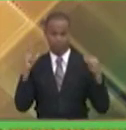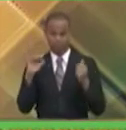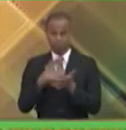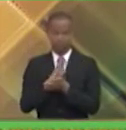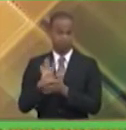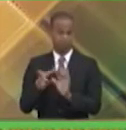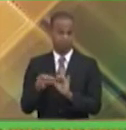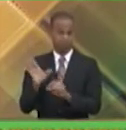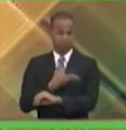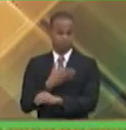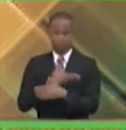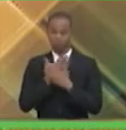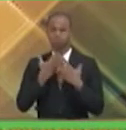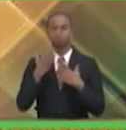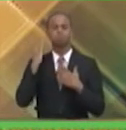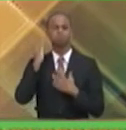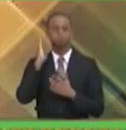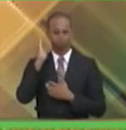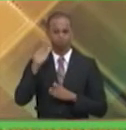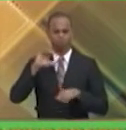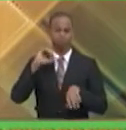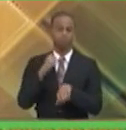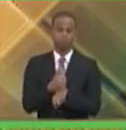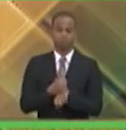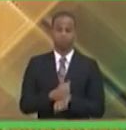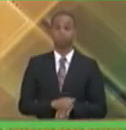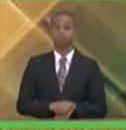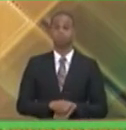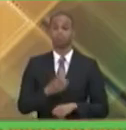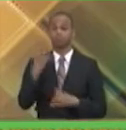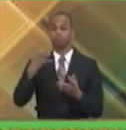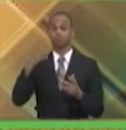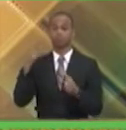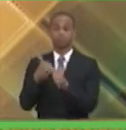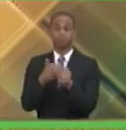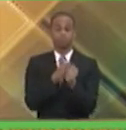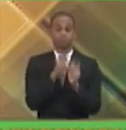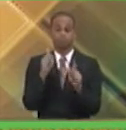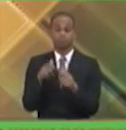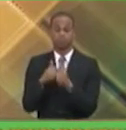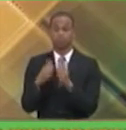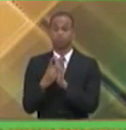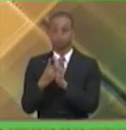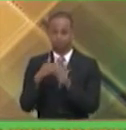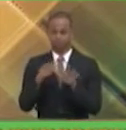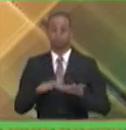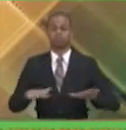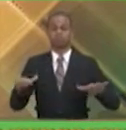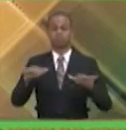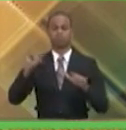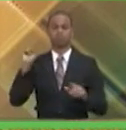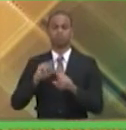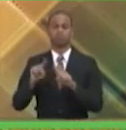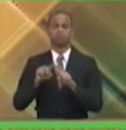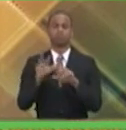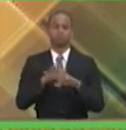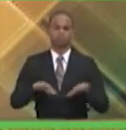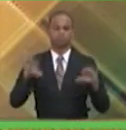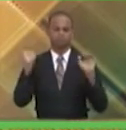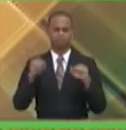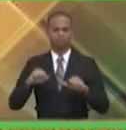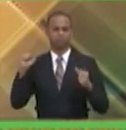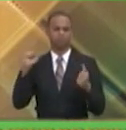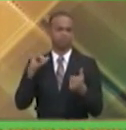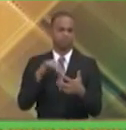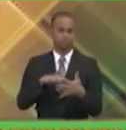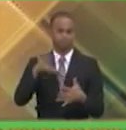de música y queremos que cada persona con discapacidad de aquí, del sector de Villa Altagracia y de diferentes partes, puedan estudiar